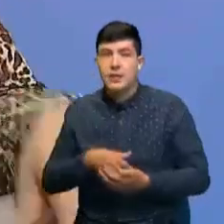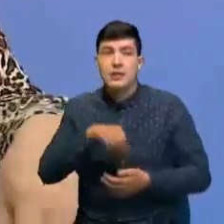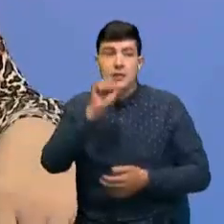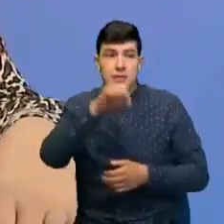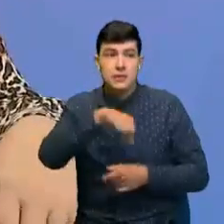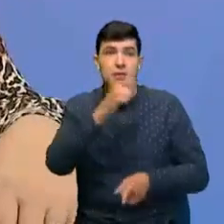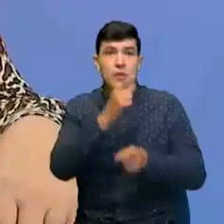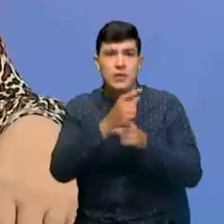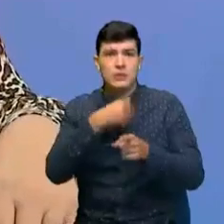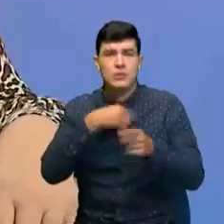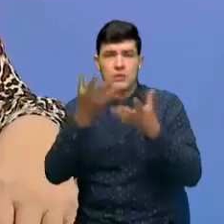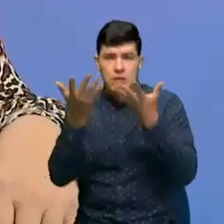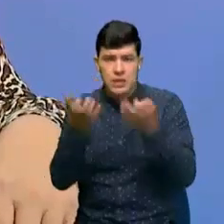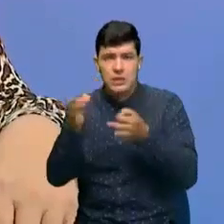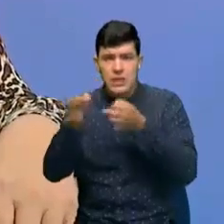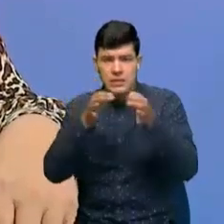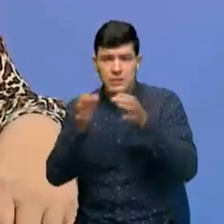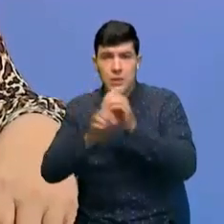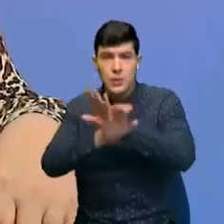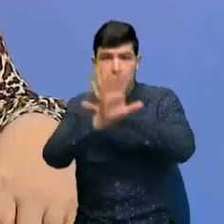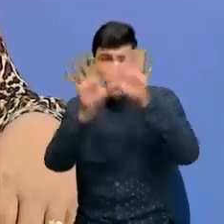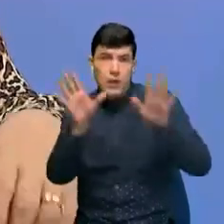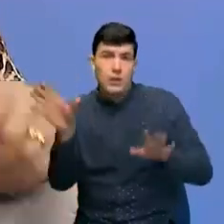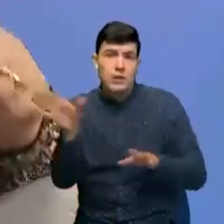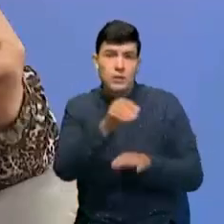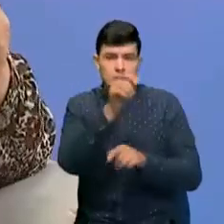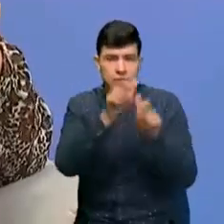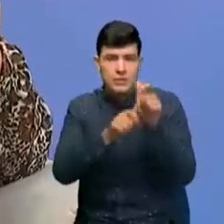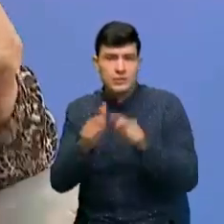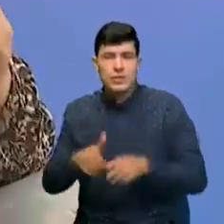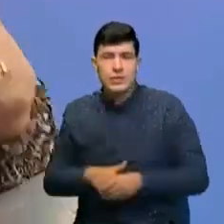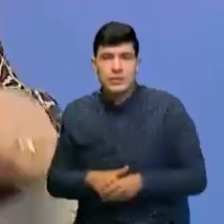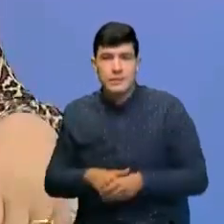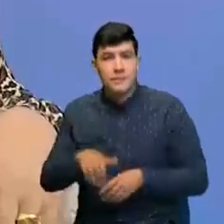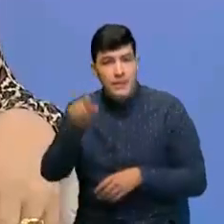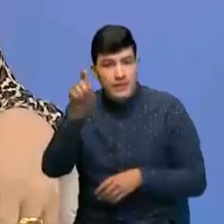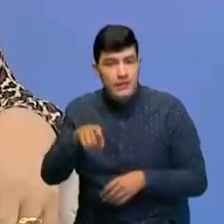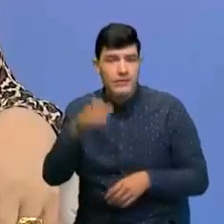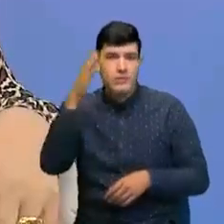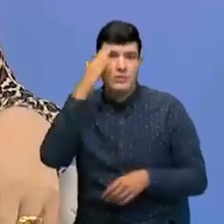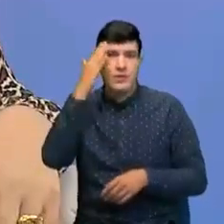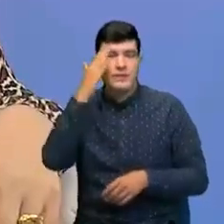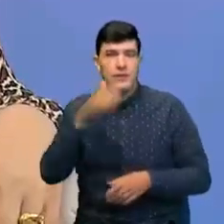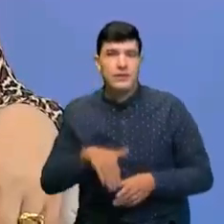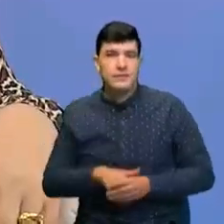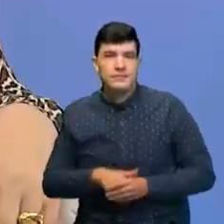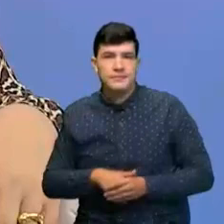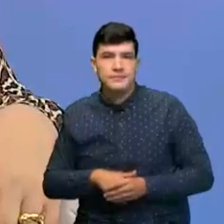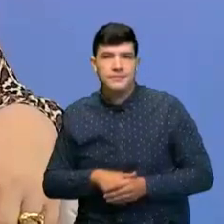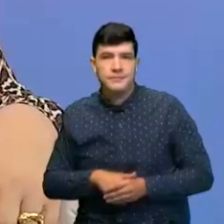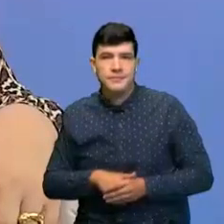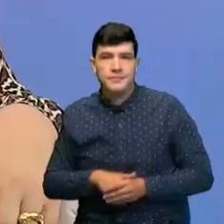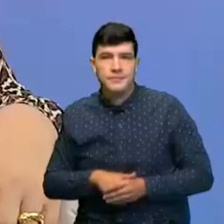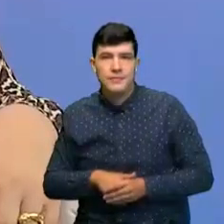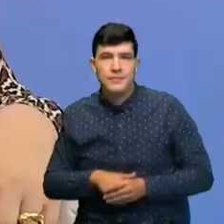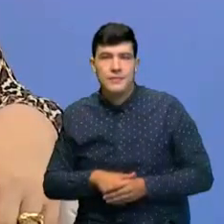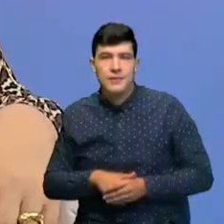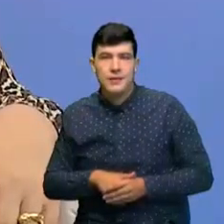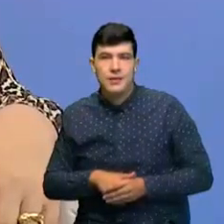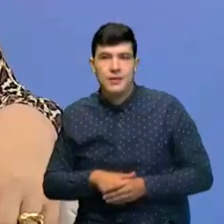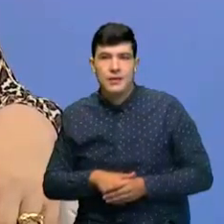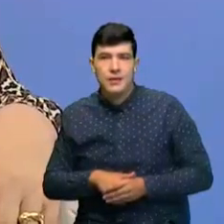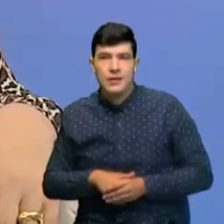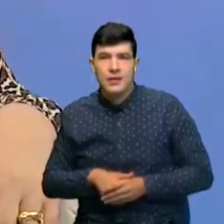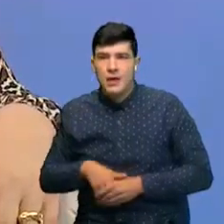quiero aclararle a todos los televidentes que hay que tener en cuenta, ¿sí?, cuál fondo le conviene